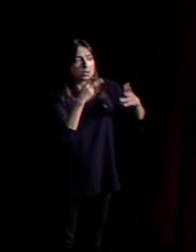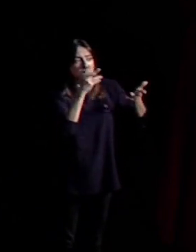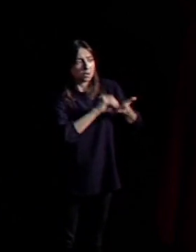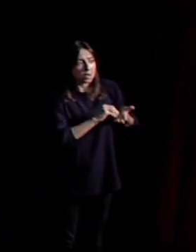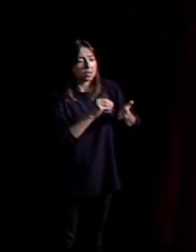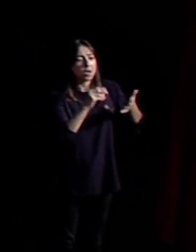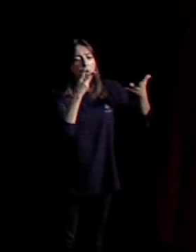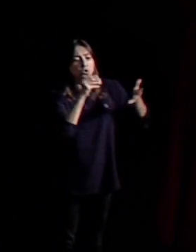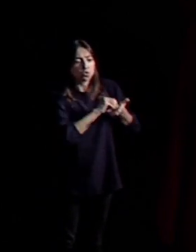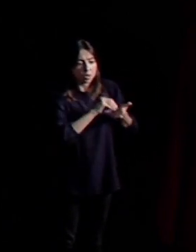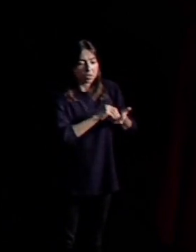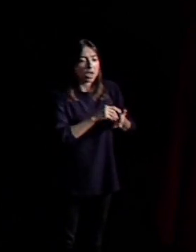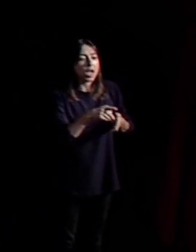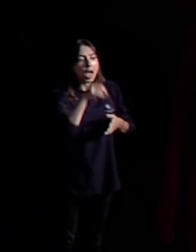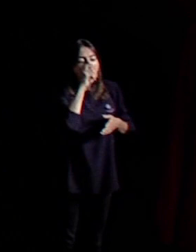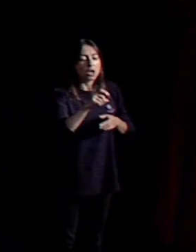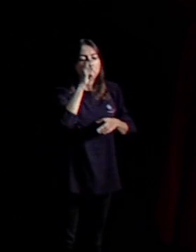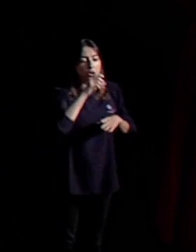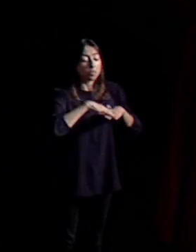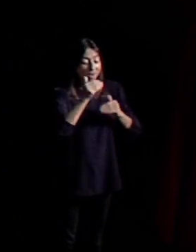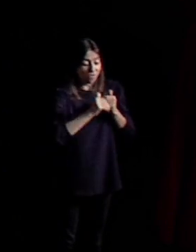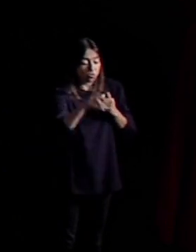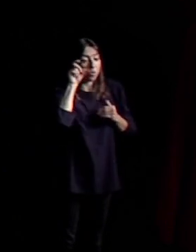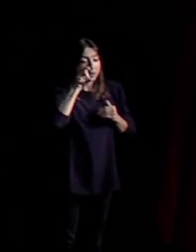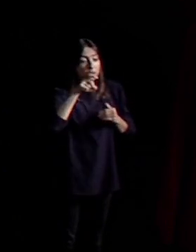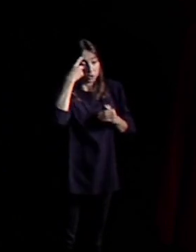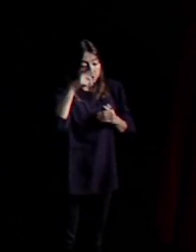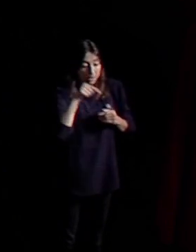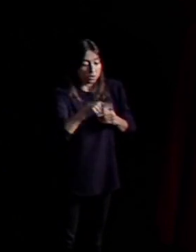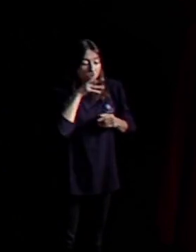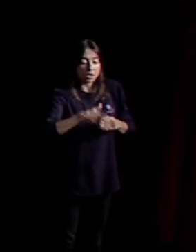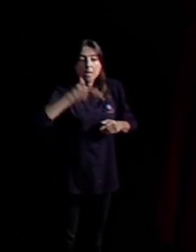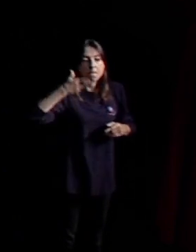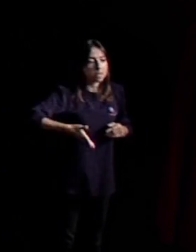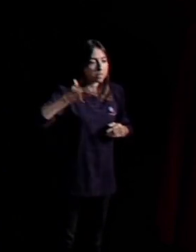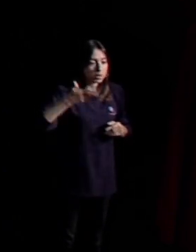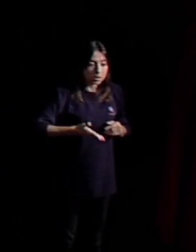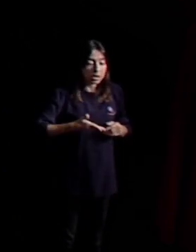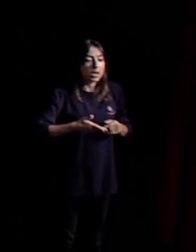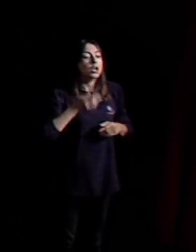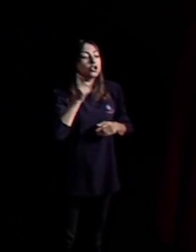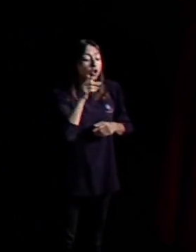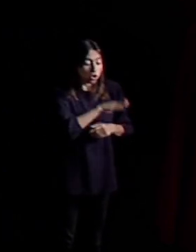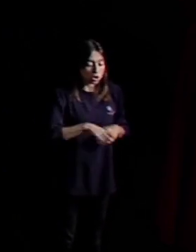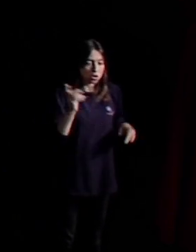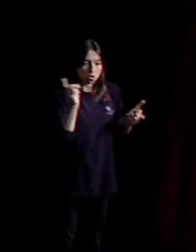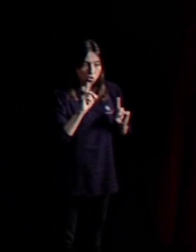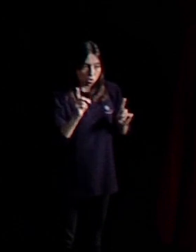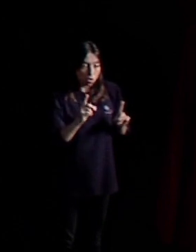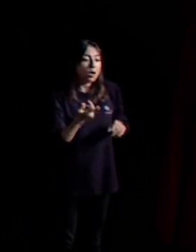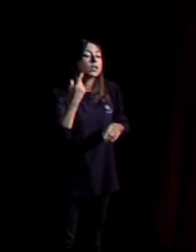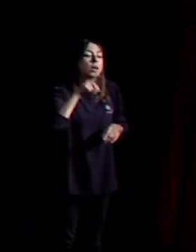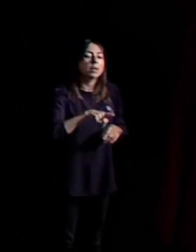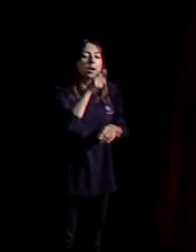para que los futuros maestros sepan un poco esto, porque es fundamental, ¿no?, que no solo los niños, sino también